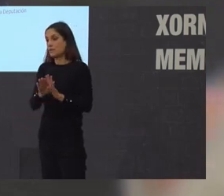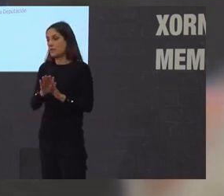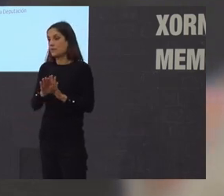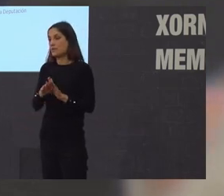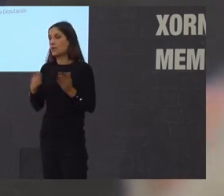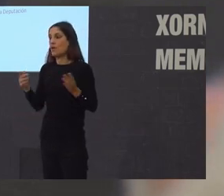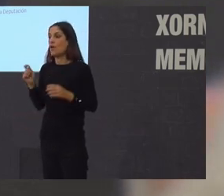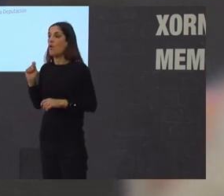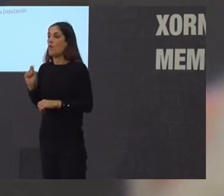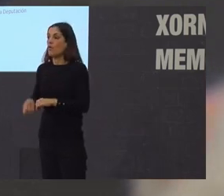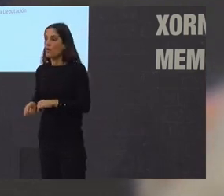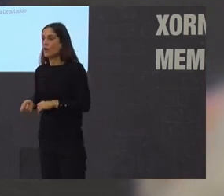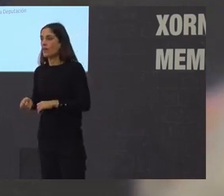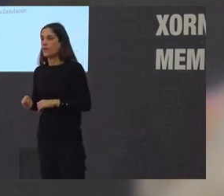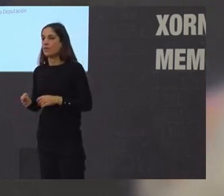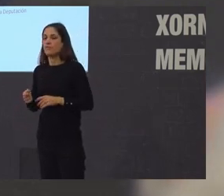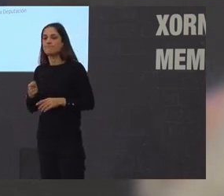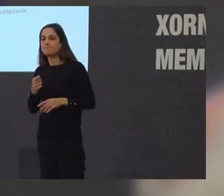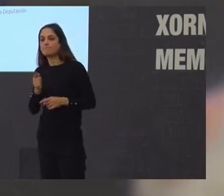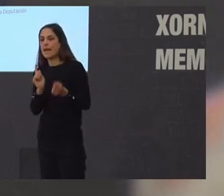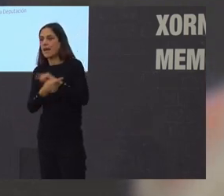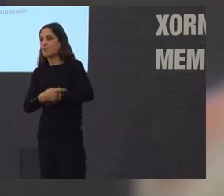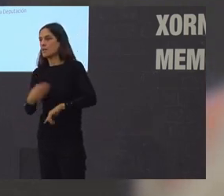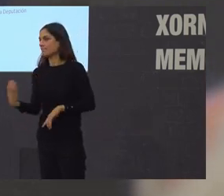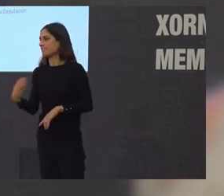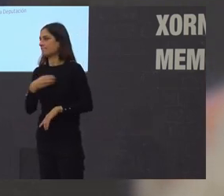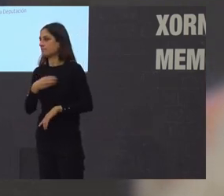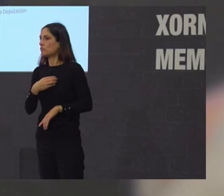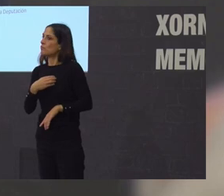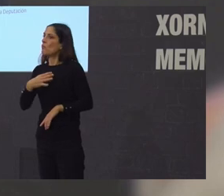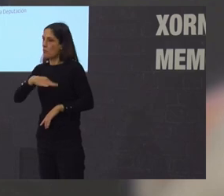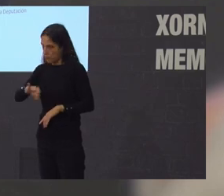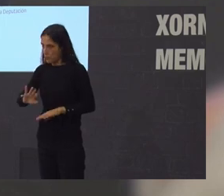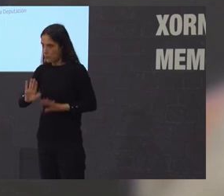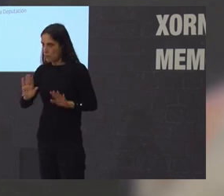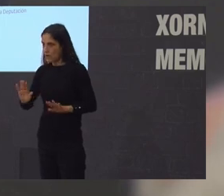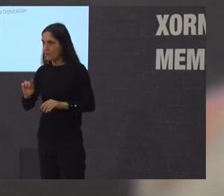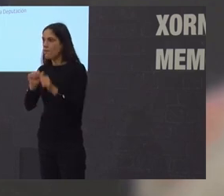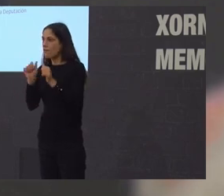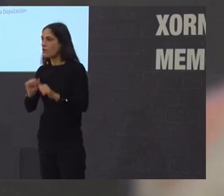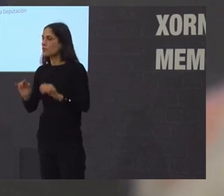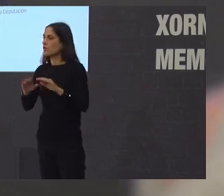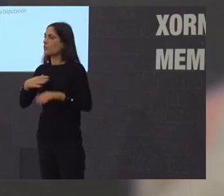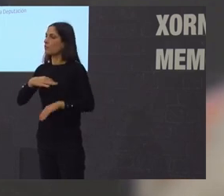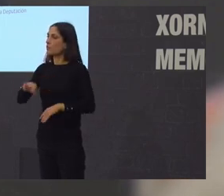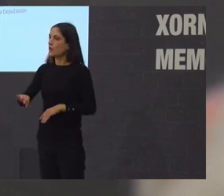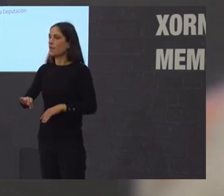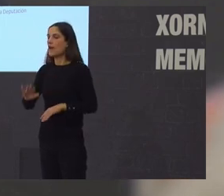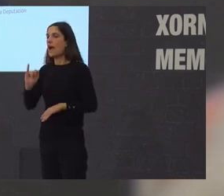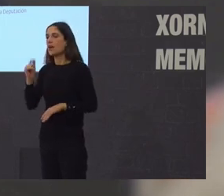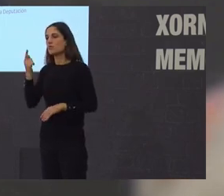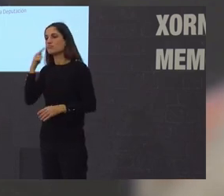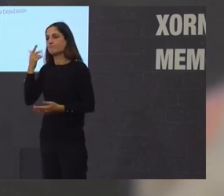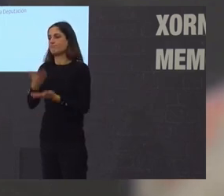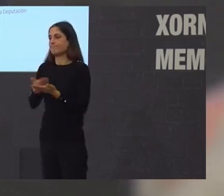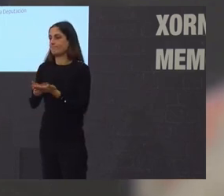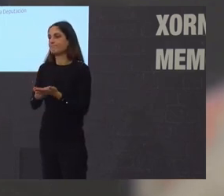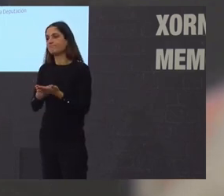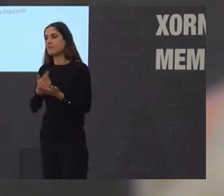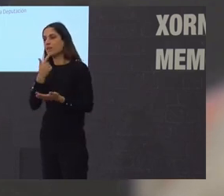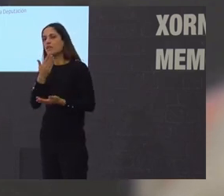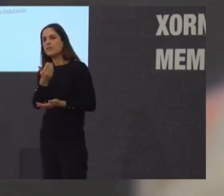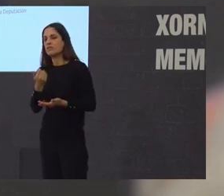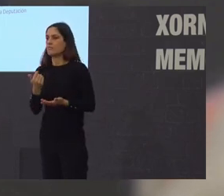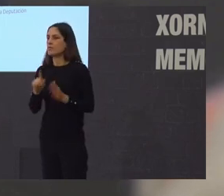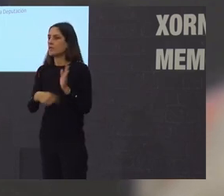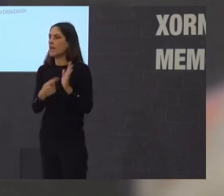a dar ningún paso en la línea contraria. No porque no puedan, que pueden. Existe el argumento jurídico para que ellos puedan hacerlo sin